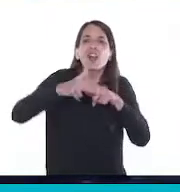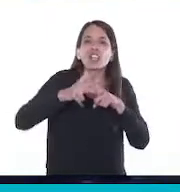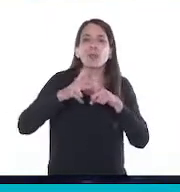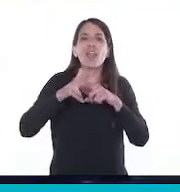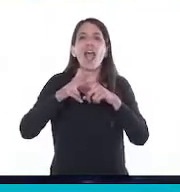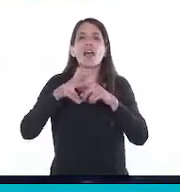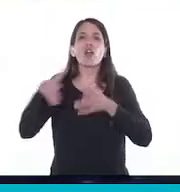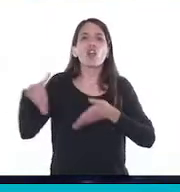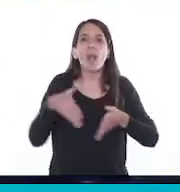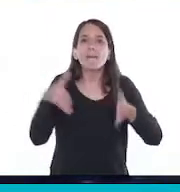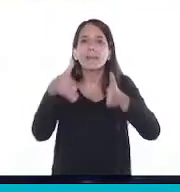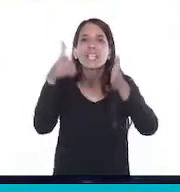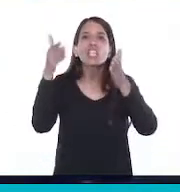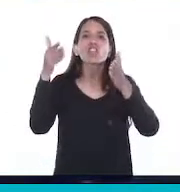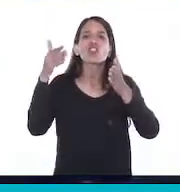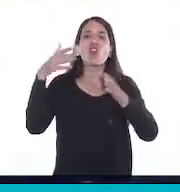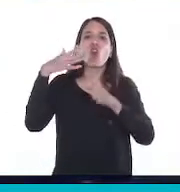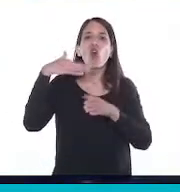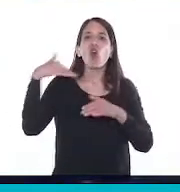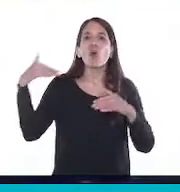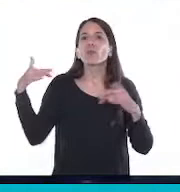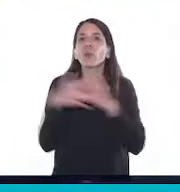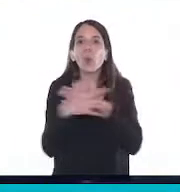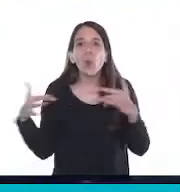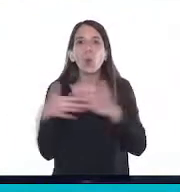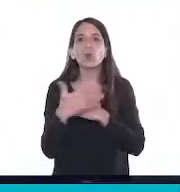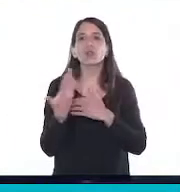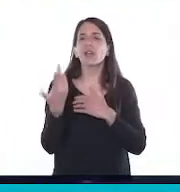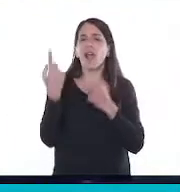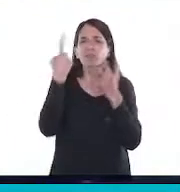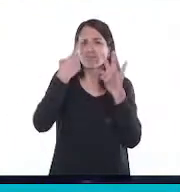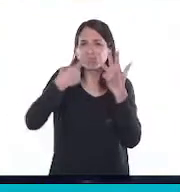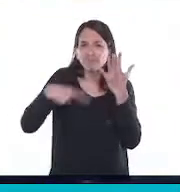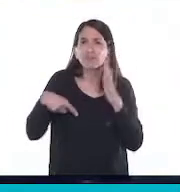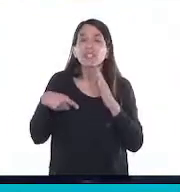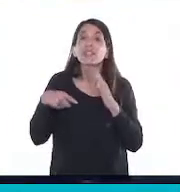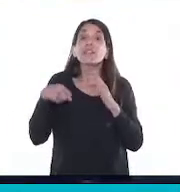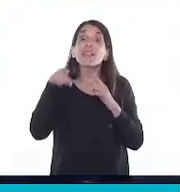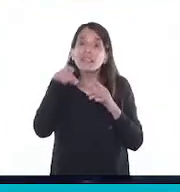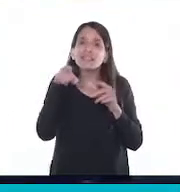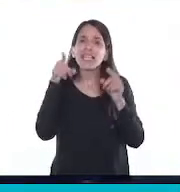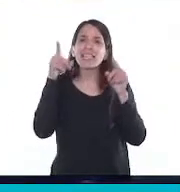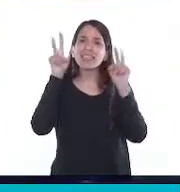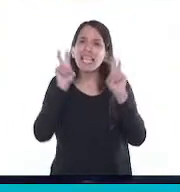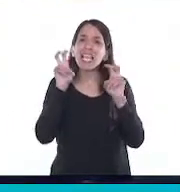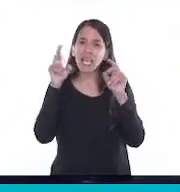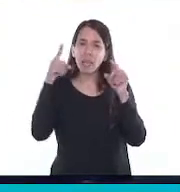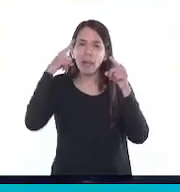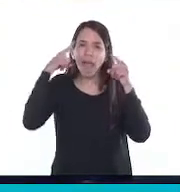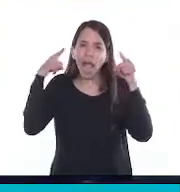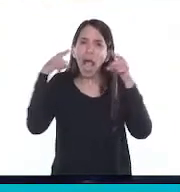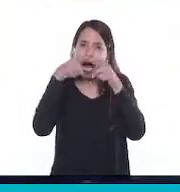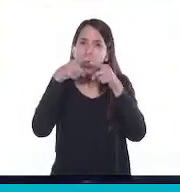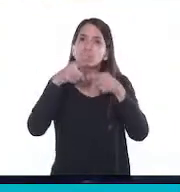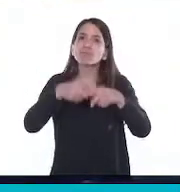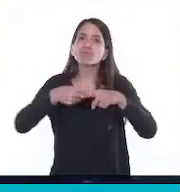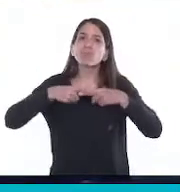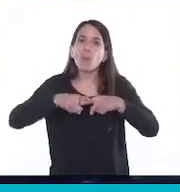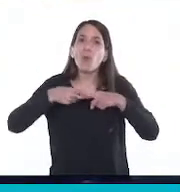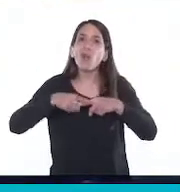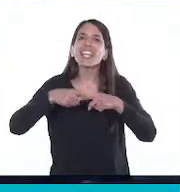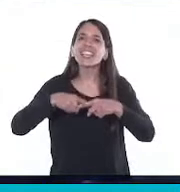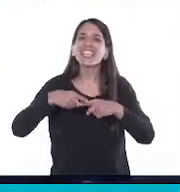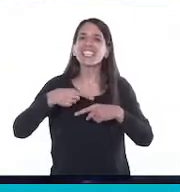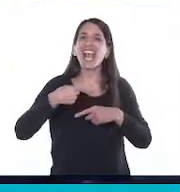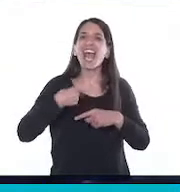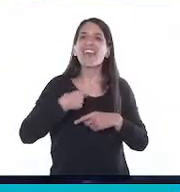gobierno es una política de estado que seguir trabajando en tener acceso a las zonas rurales